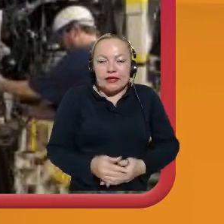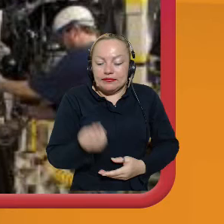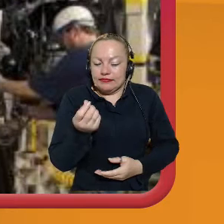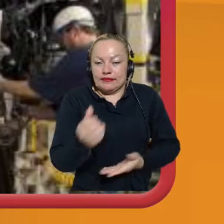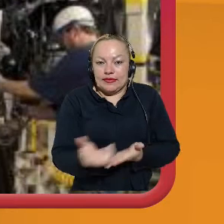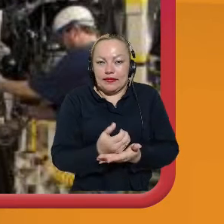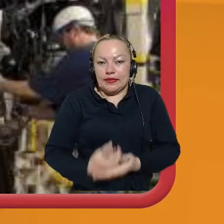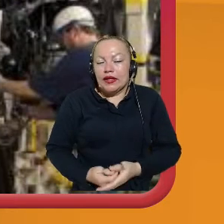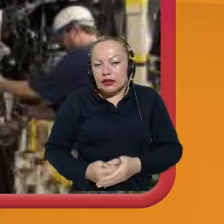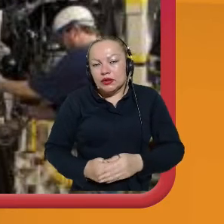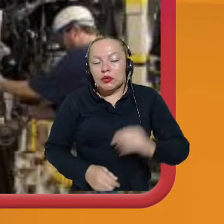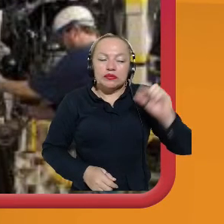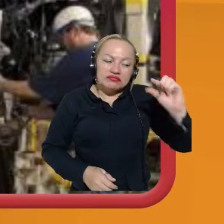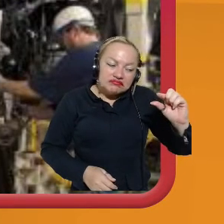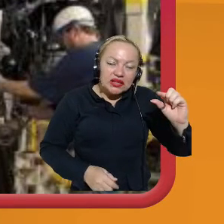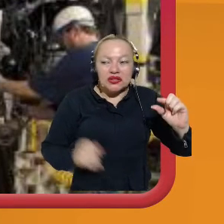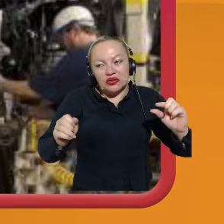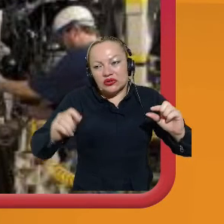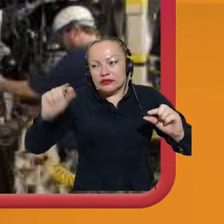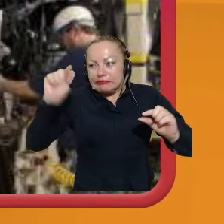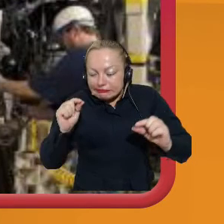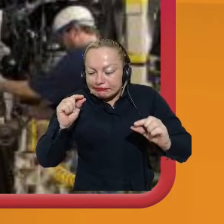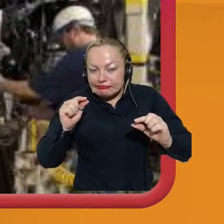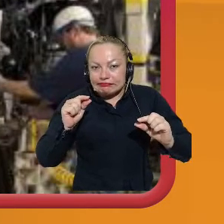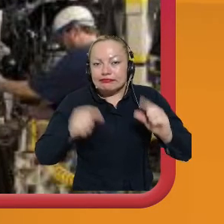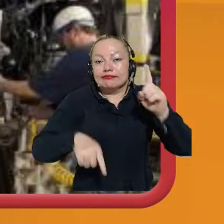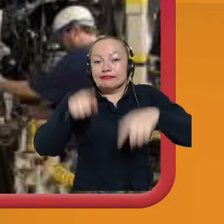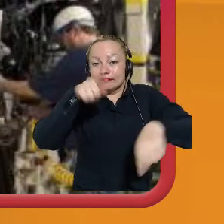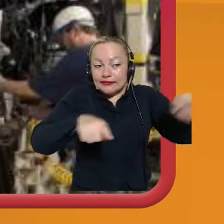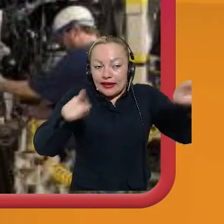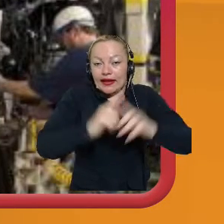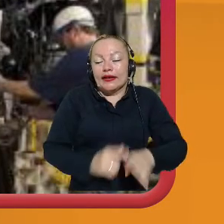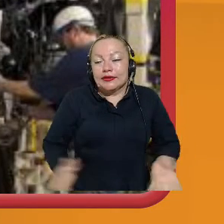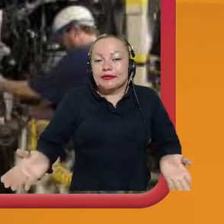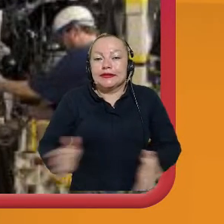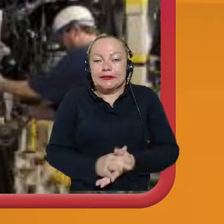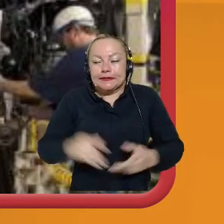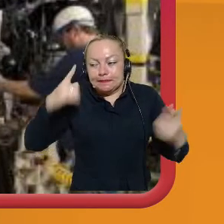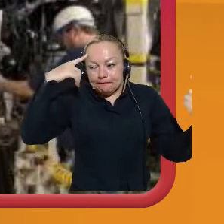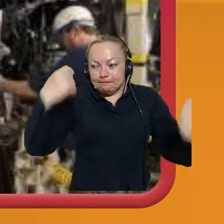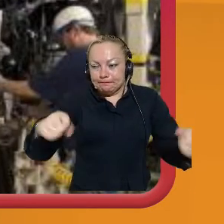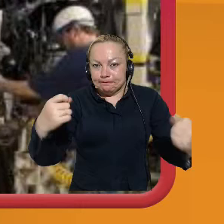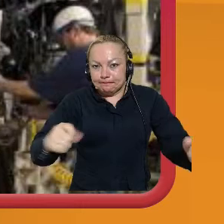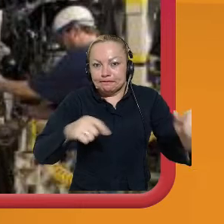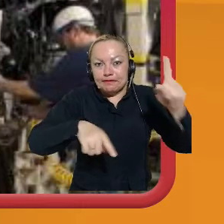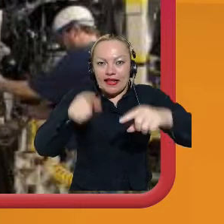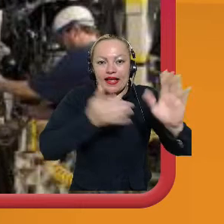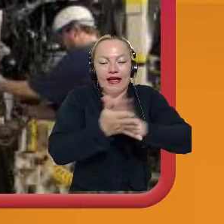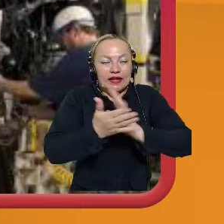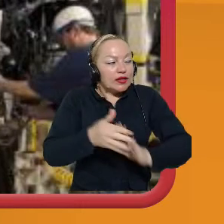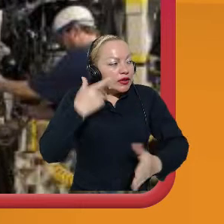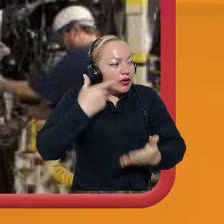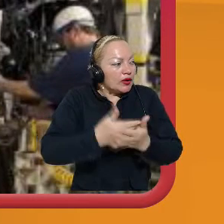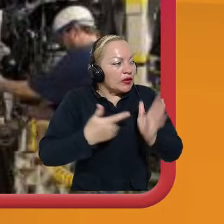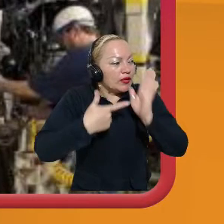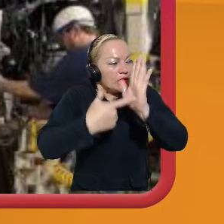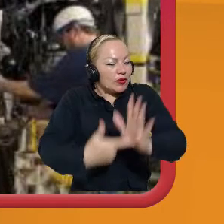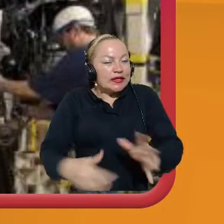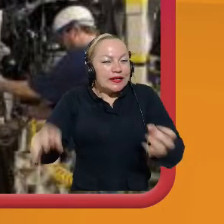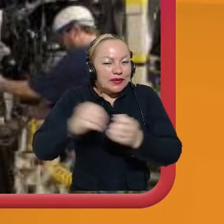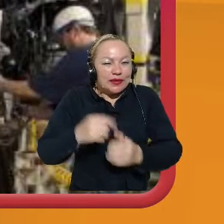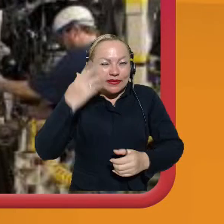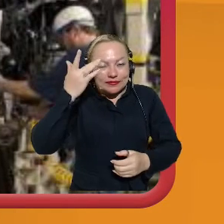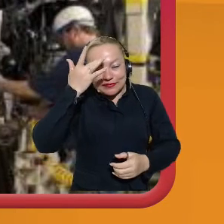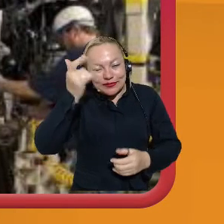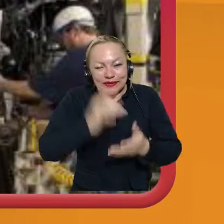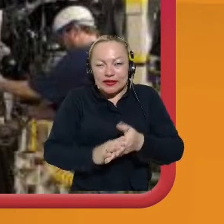ingresos buenos, otros no muy buenos, ¿cierto? Pues así lo han venido revelando unas encuestas de manufactura